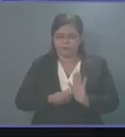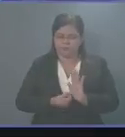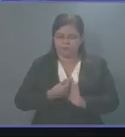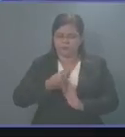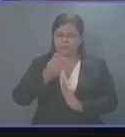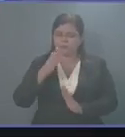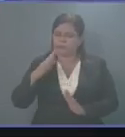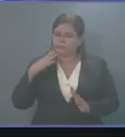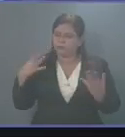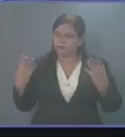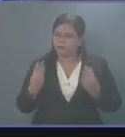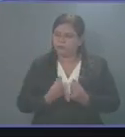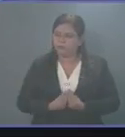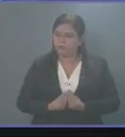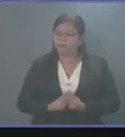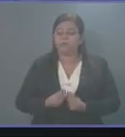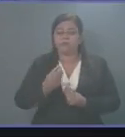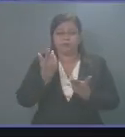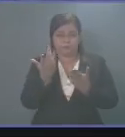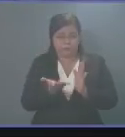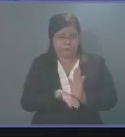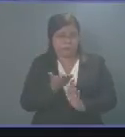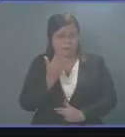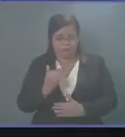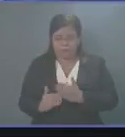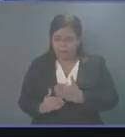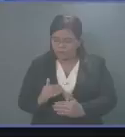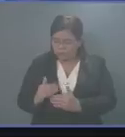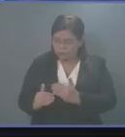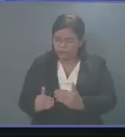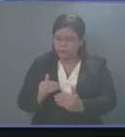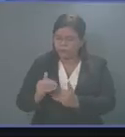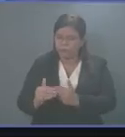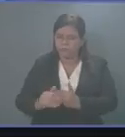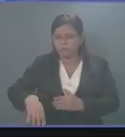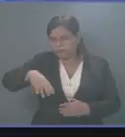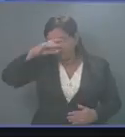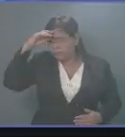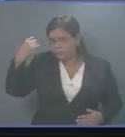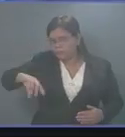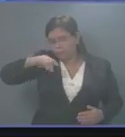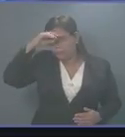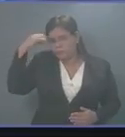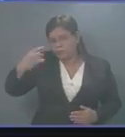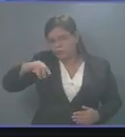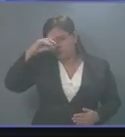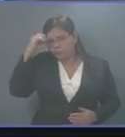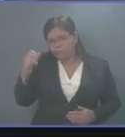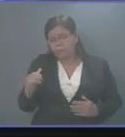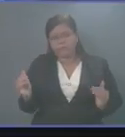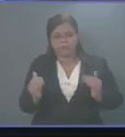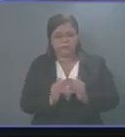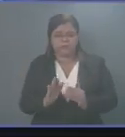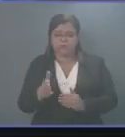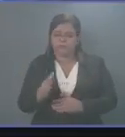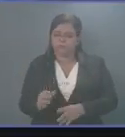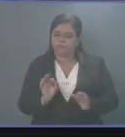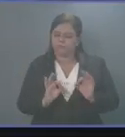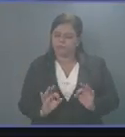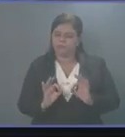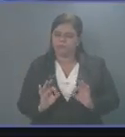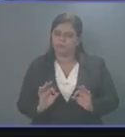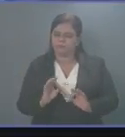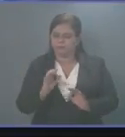y social mediante el incremento de la producción, la productividad y la racional utilización de los